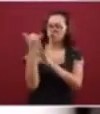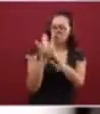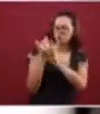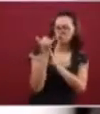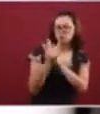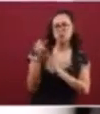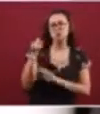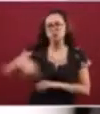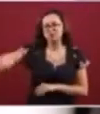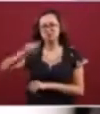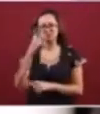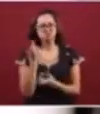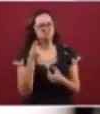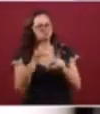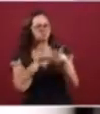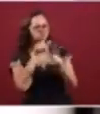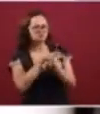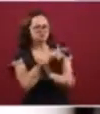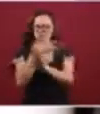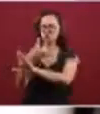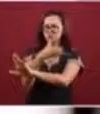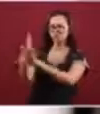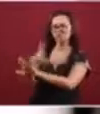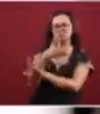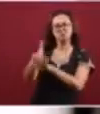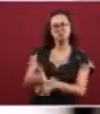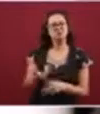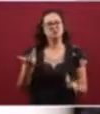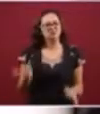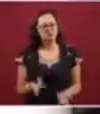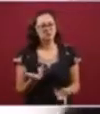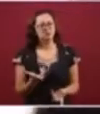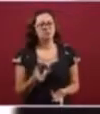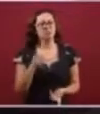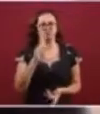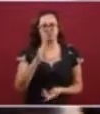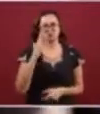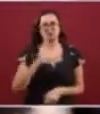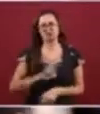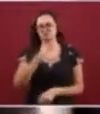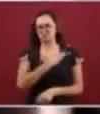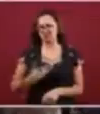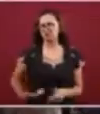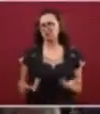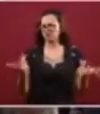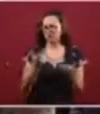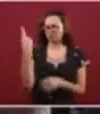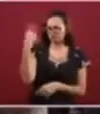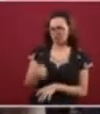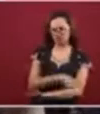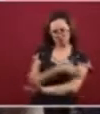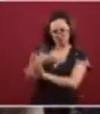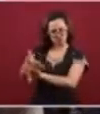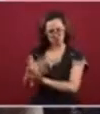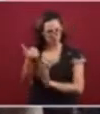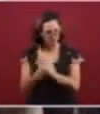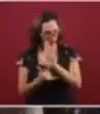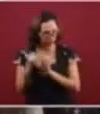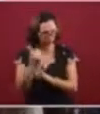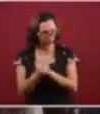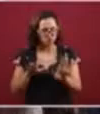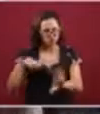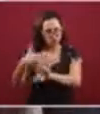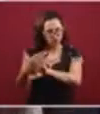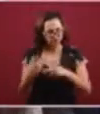Uh-huh. Eso ha generado un daño a la imagen del presidente, a quien se le responsabiliza por las agresiones suyas. ¿Qué opinión tiene al respecto, por favor? Bueno,